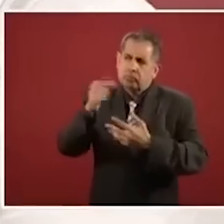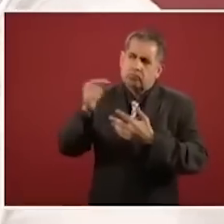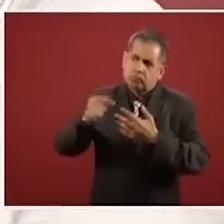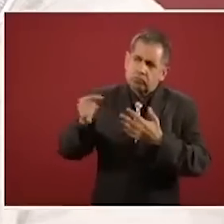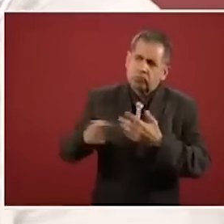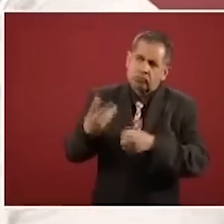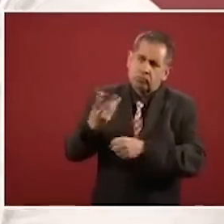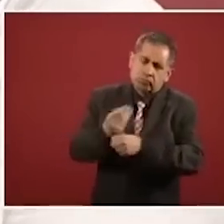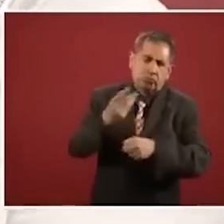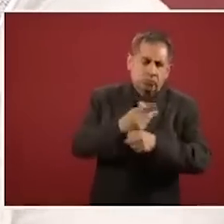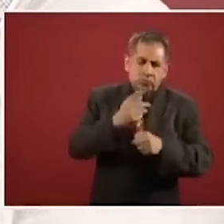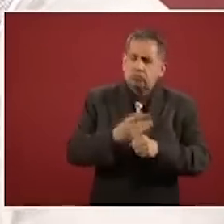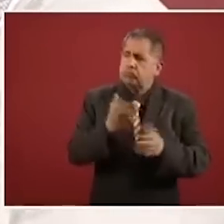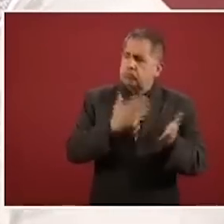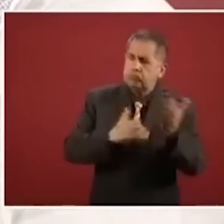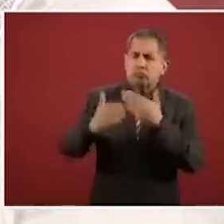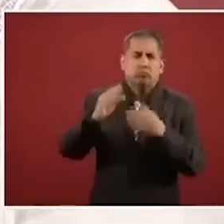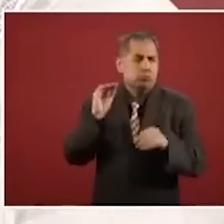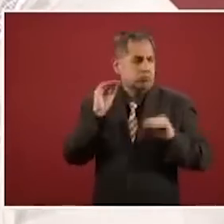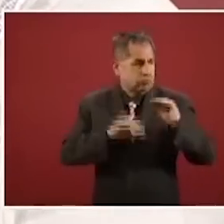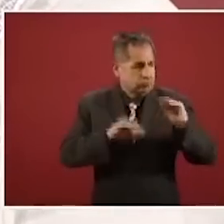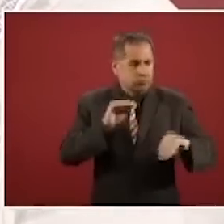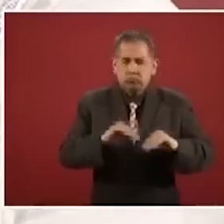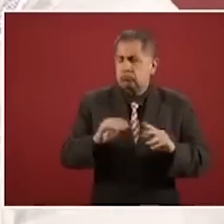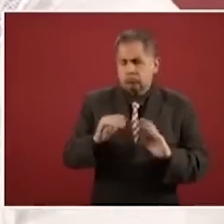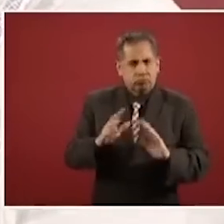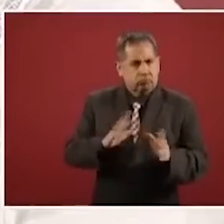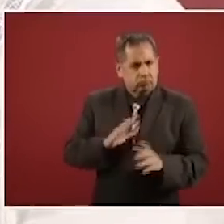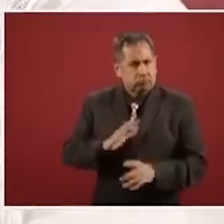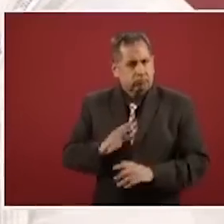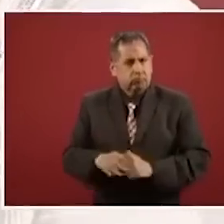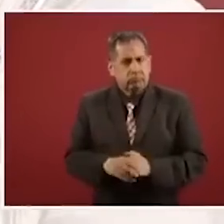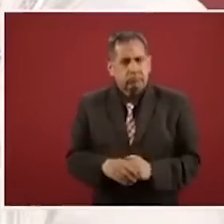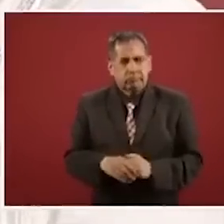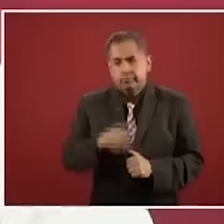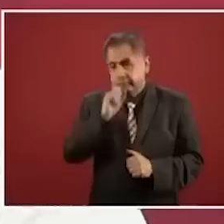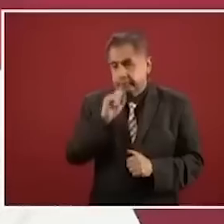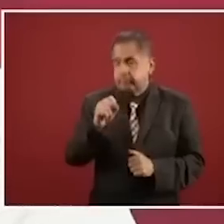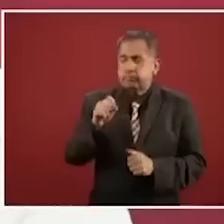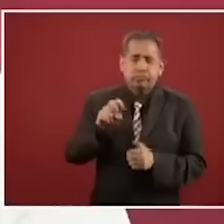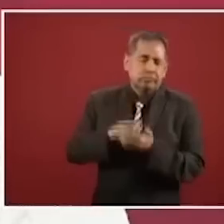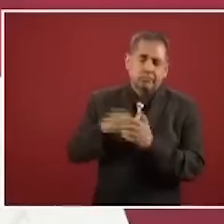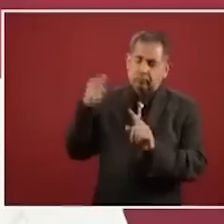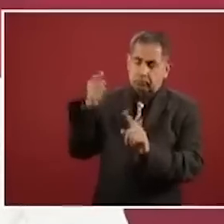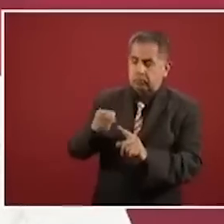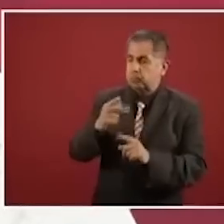de infraestructura, el tema de la conservación